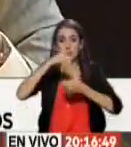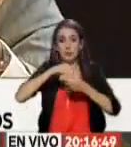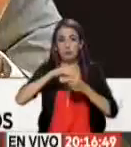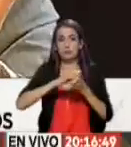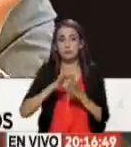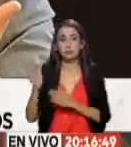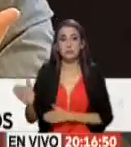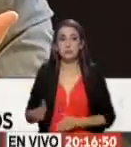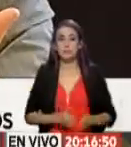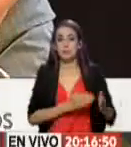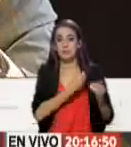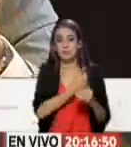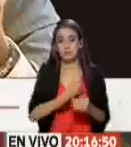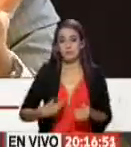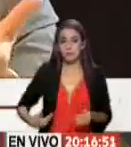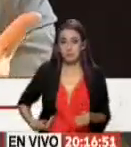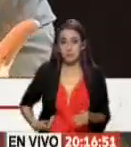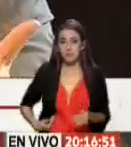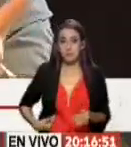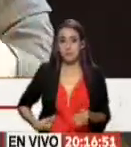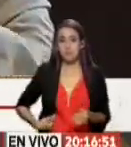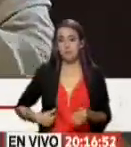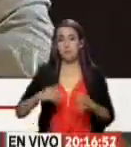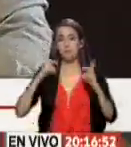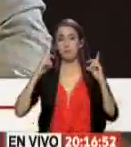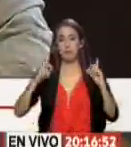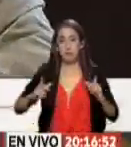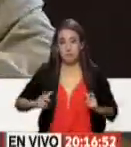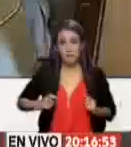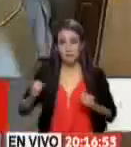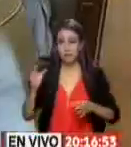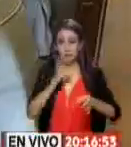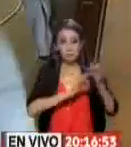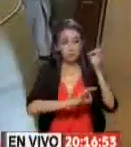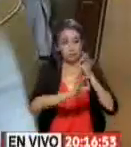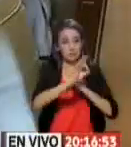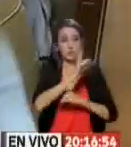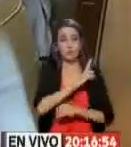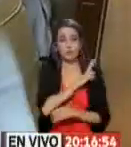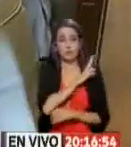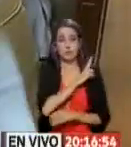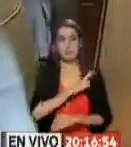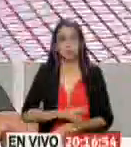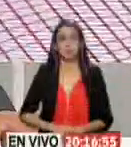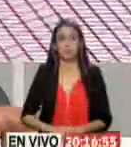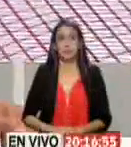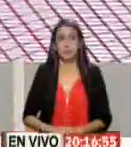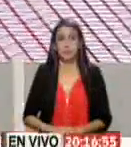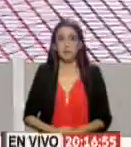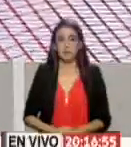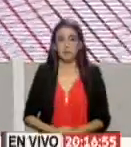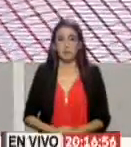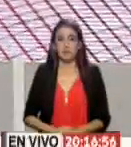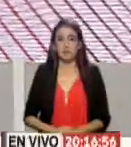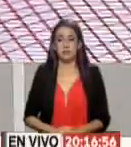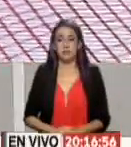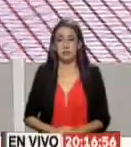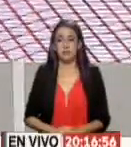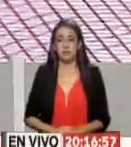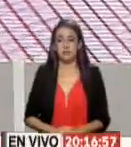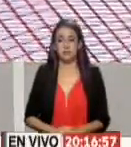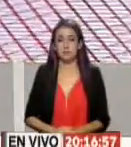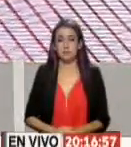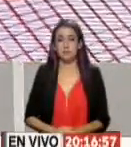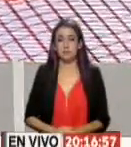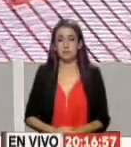Por disposición del presidente de la República, del Ministerio de Salud, pasar a la universidad. Mariuxi Buenaño, Telediario. Y este fin de semana